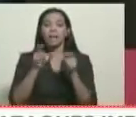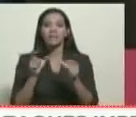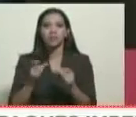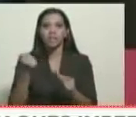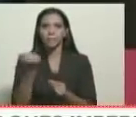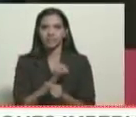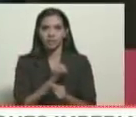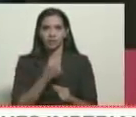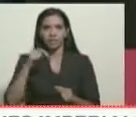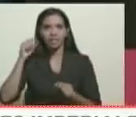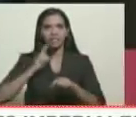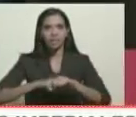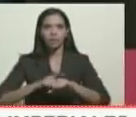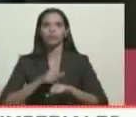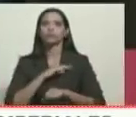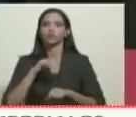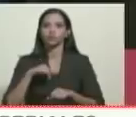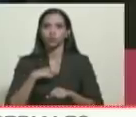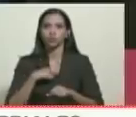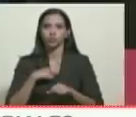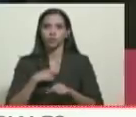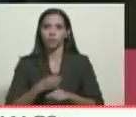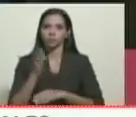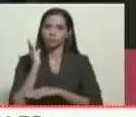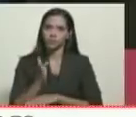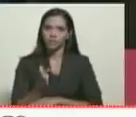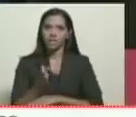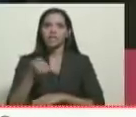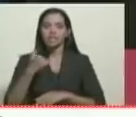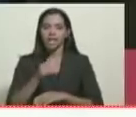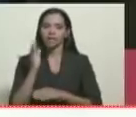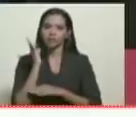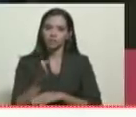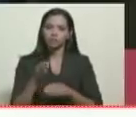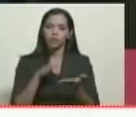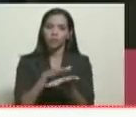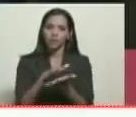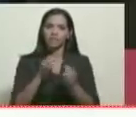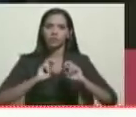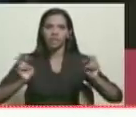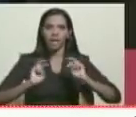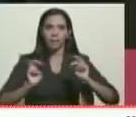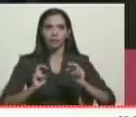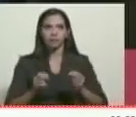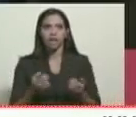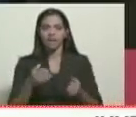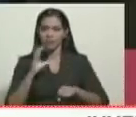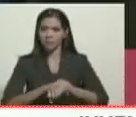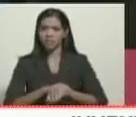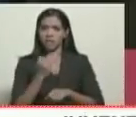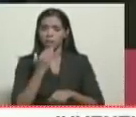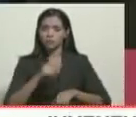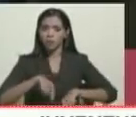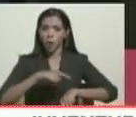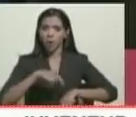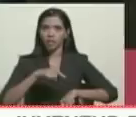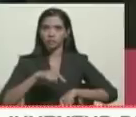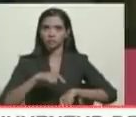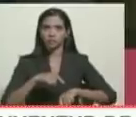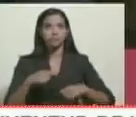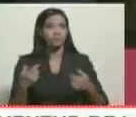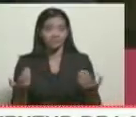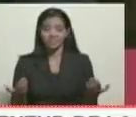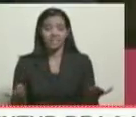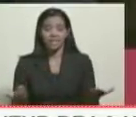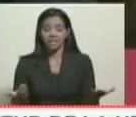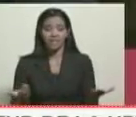aquel tiempo, nosotros los hemos acusado y hay condenatorias sobre esos temas. Entonces, ¿qué ocurre? ¿Serán detenidos en las próximas horas? Es que